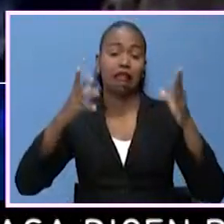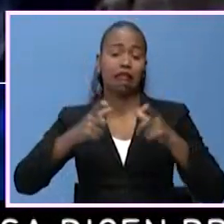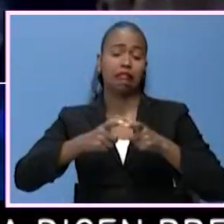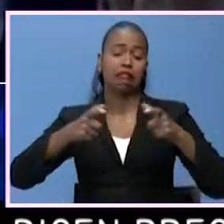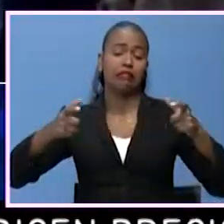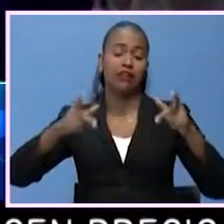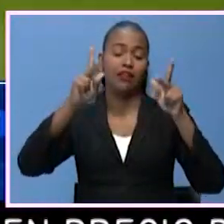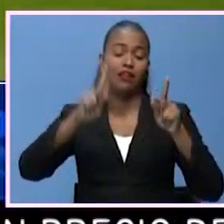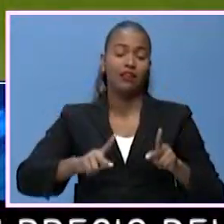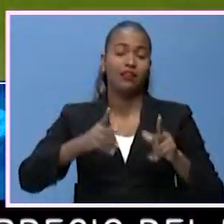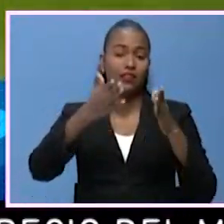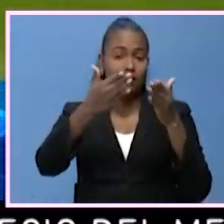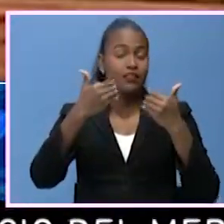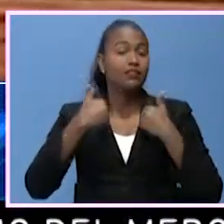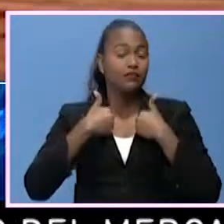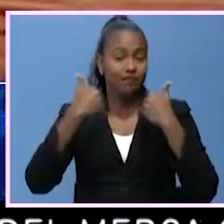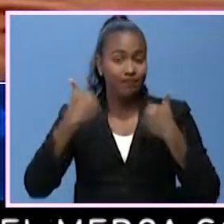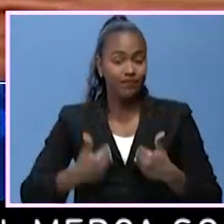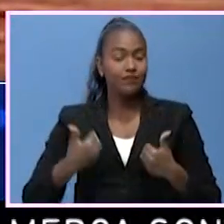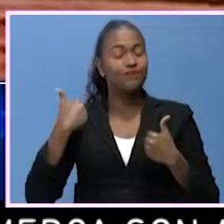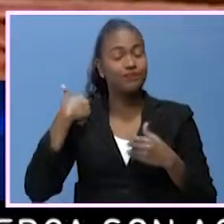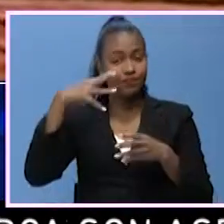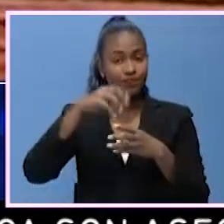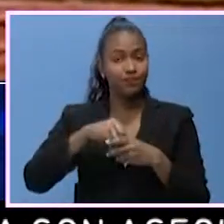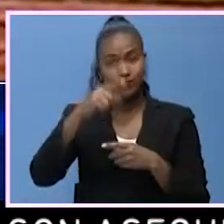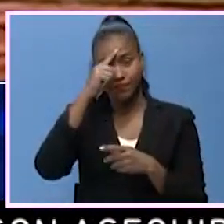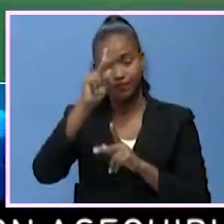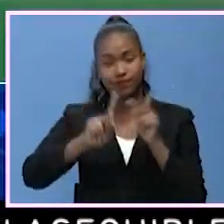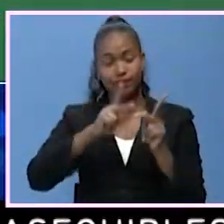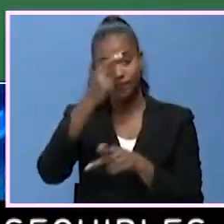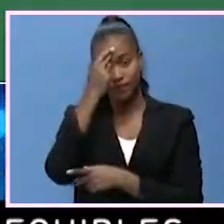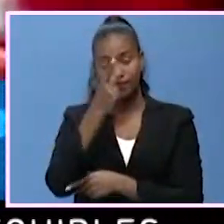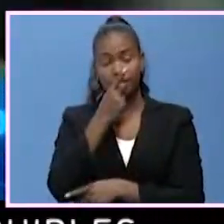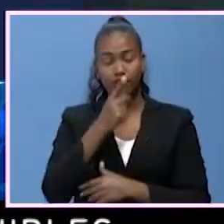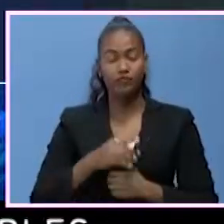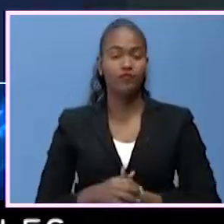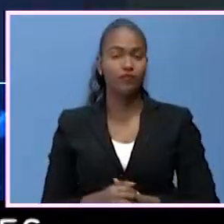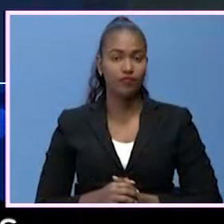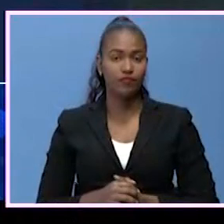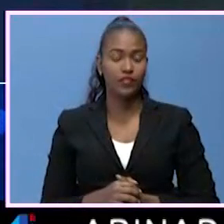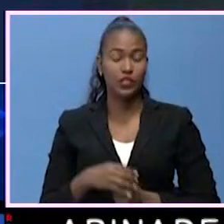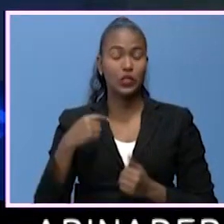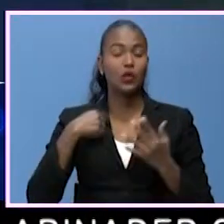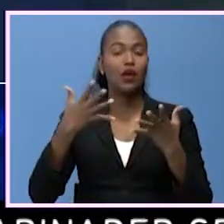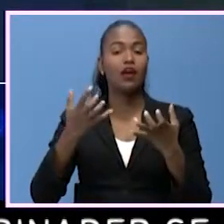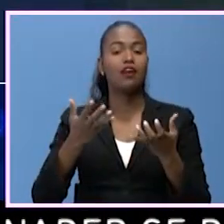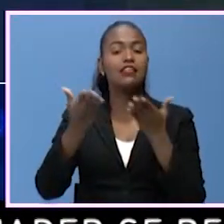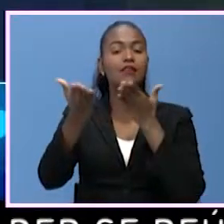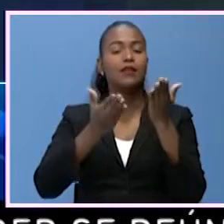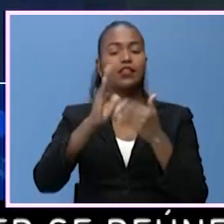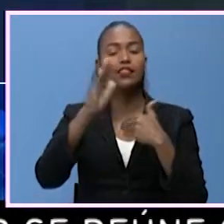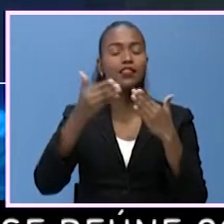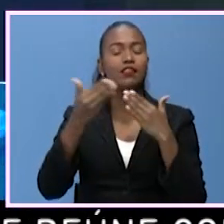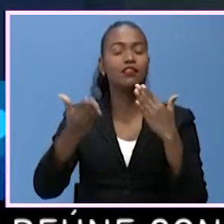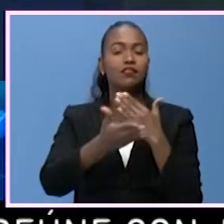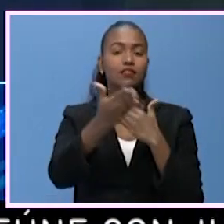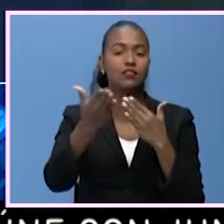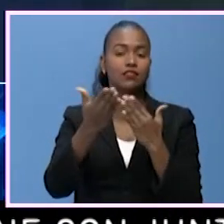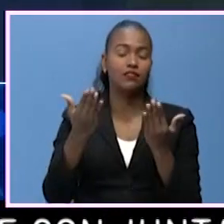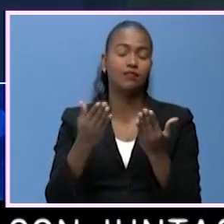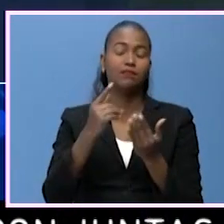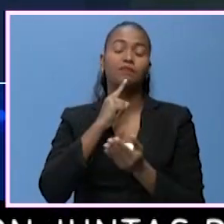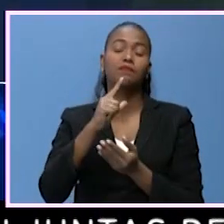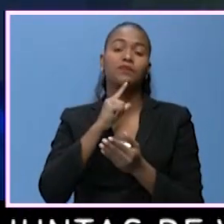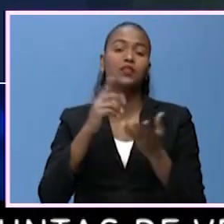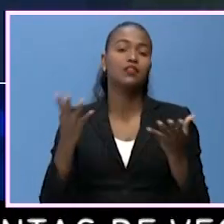grandeza de ser humano y ciudadano que representa para República Dominicana. Yo quiero servir a todos ustedes